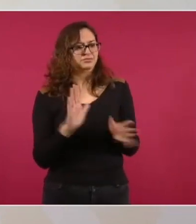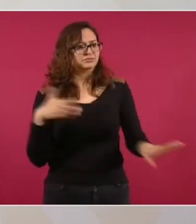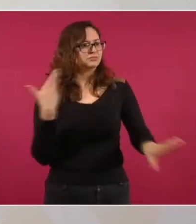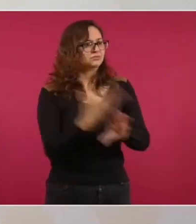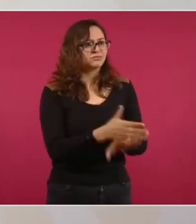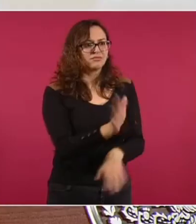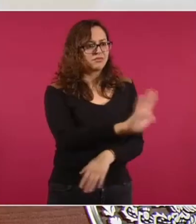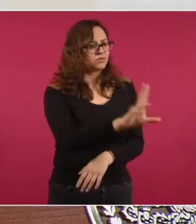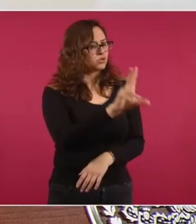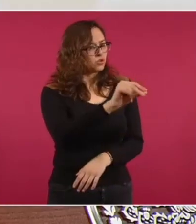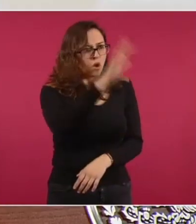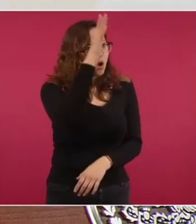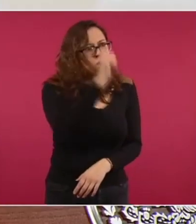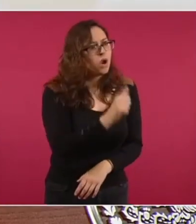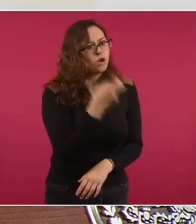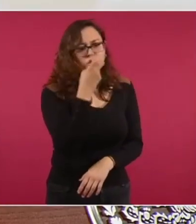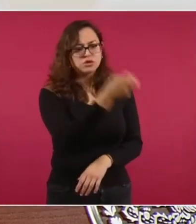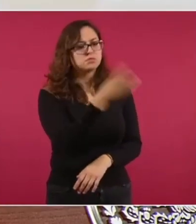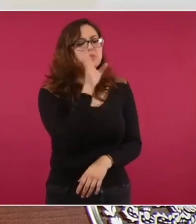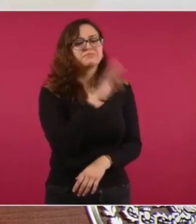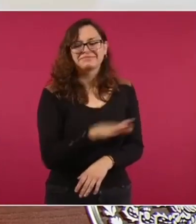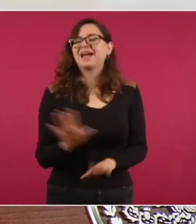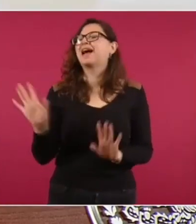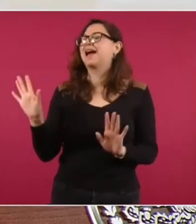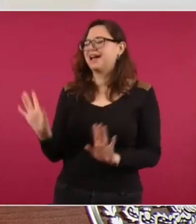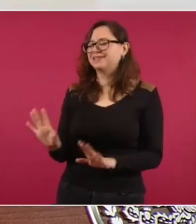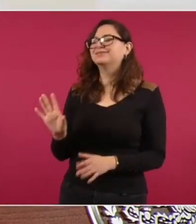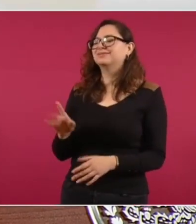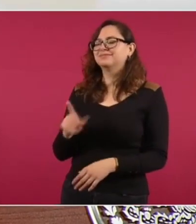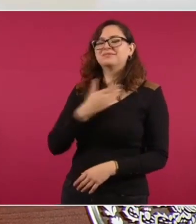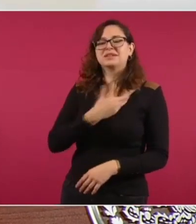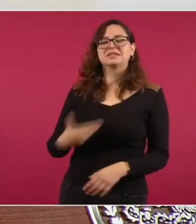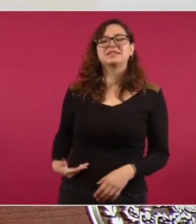cobrando el cheque.